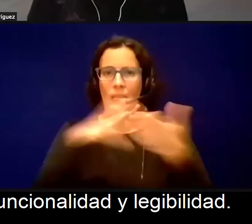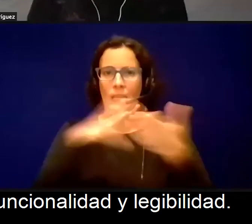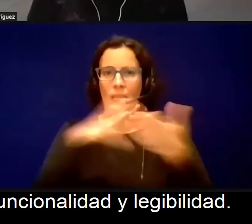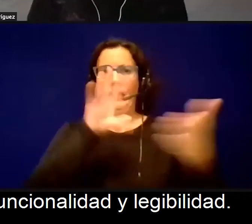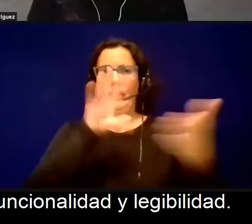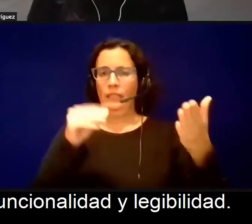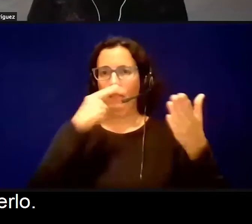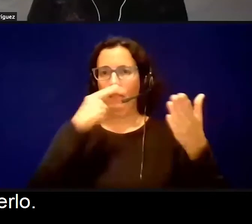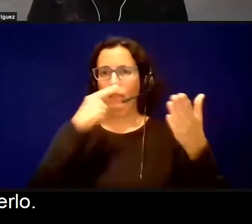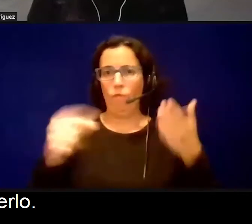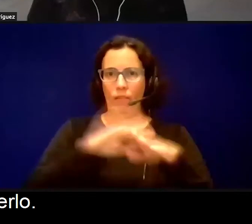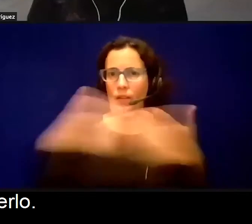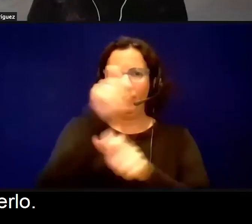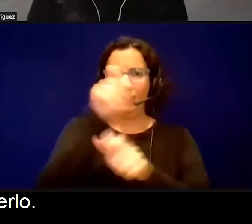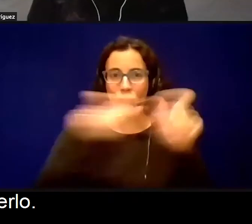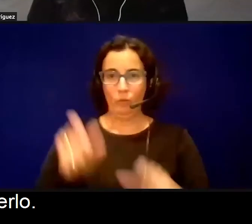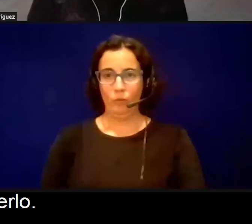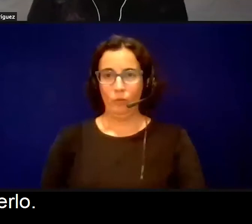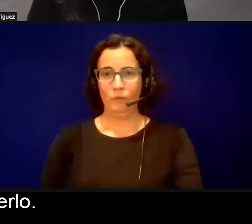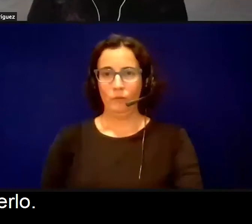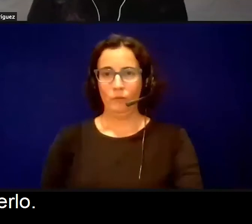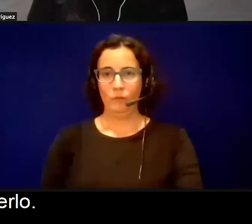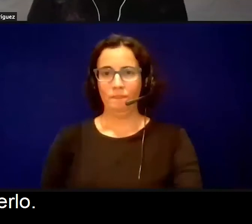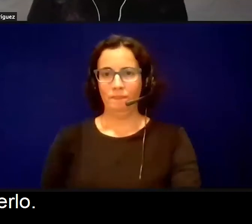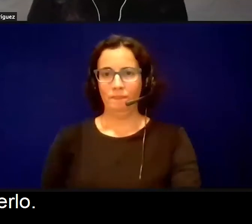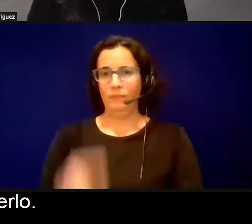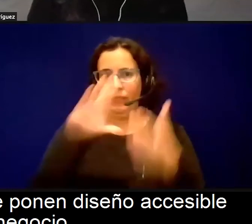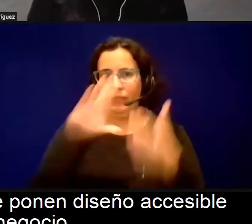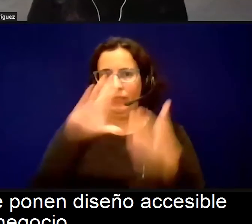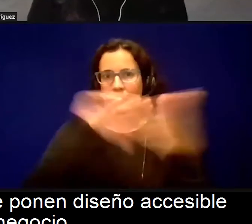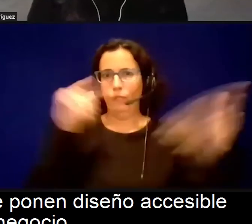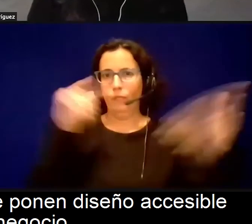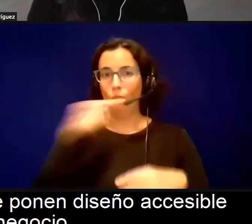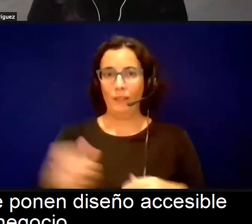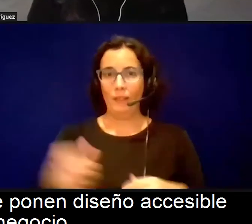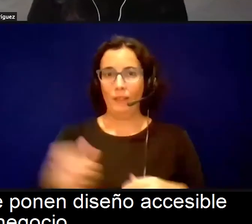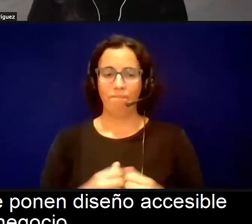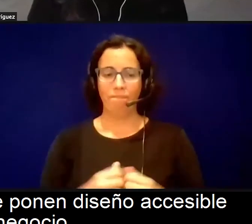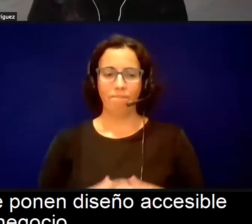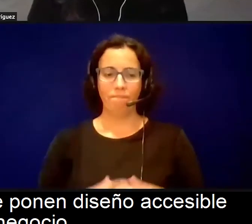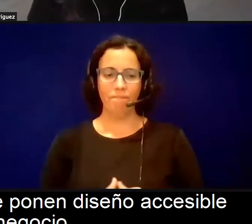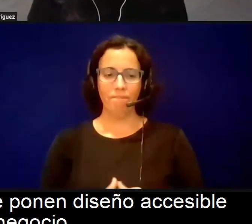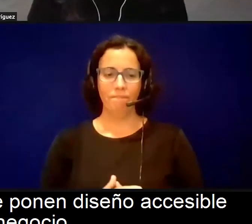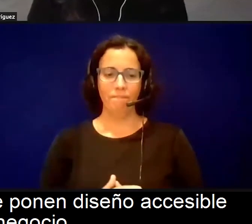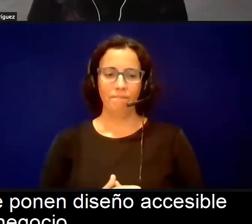legibilidad. Es fácil entenderlo. Ordenar un Uber es fácil.